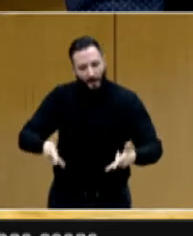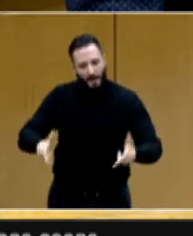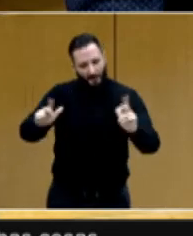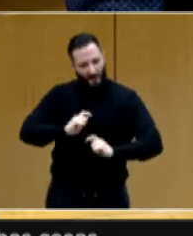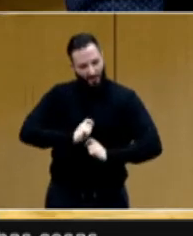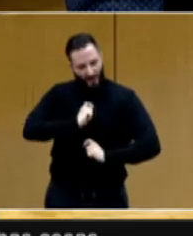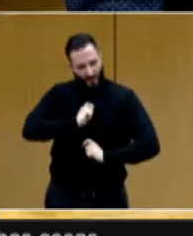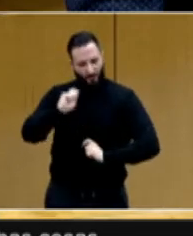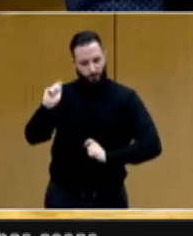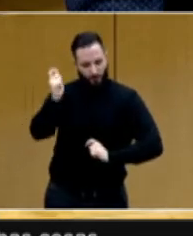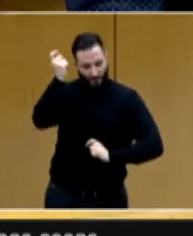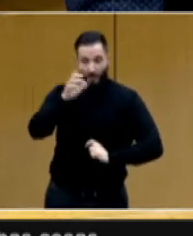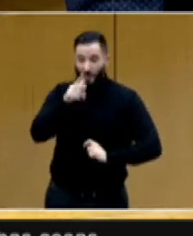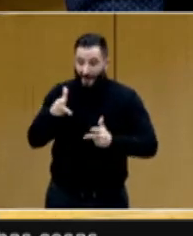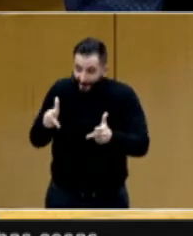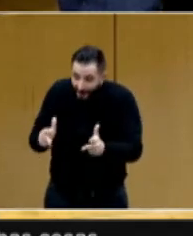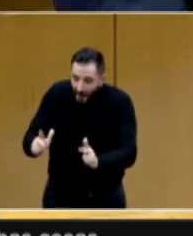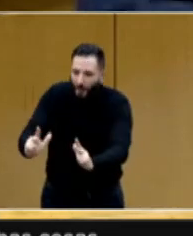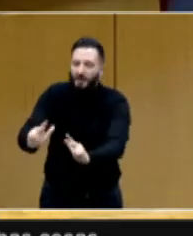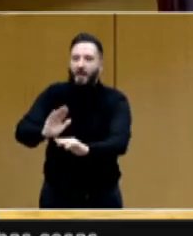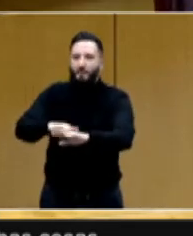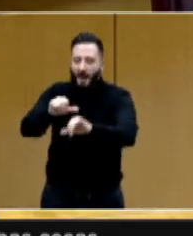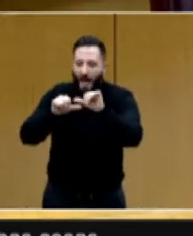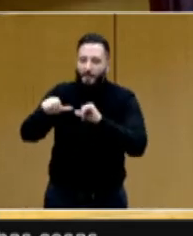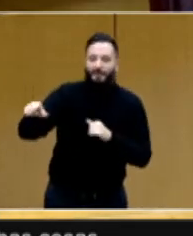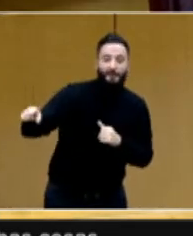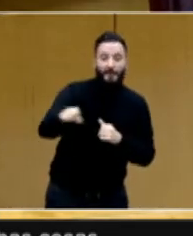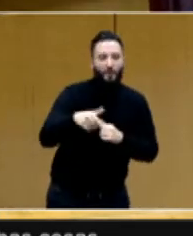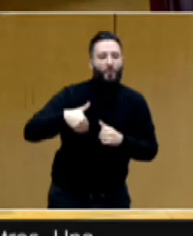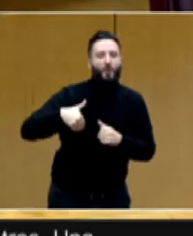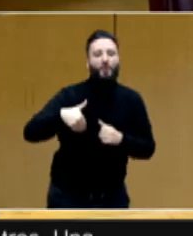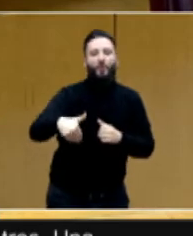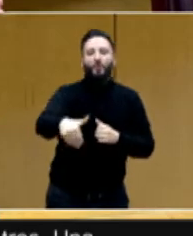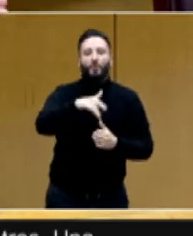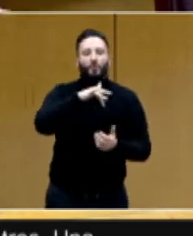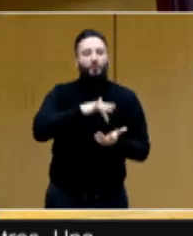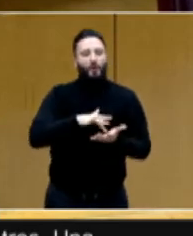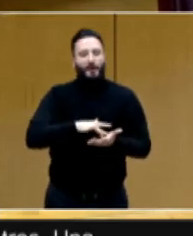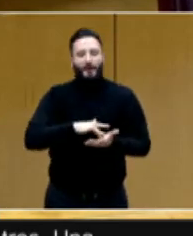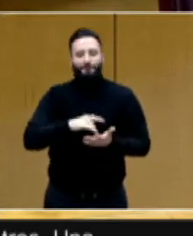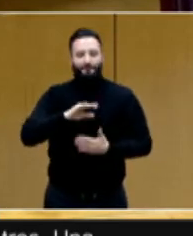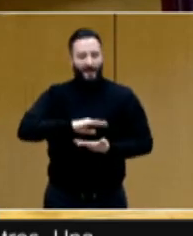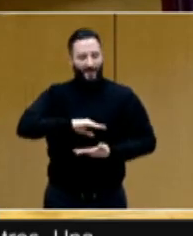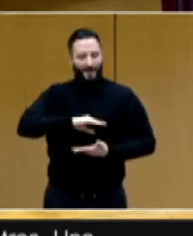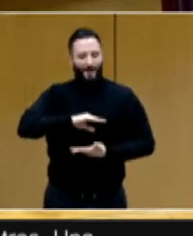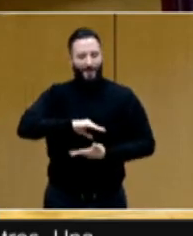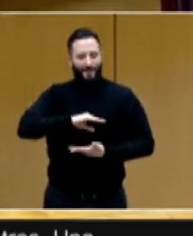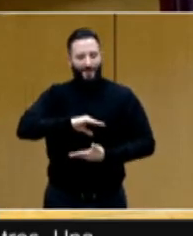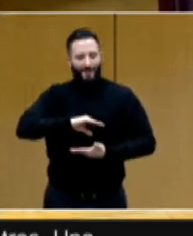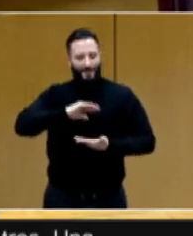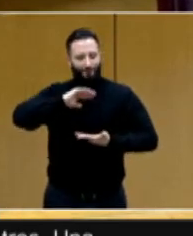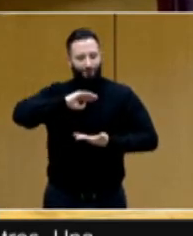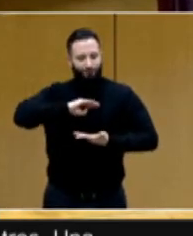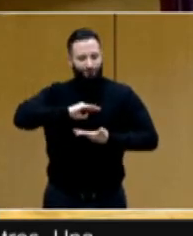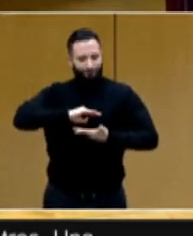elegir en previsión de que pueda ocurrir que pierda mis facultades que apoyos quiero con